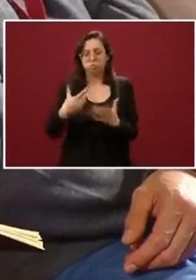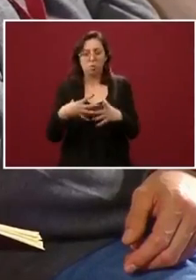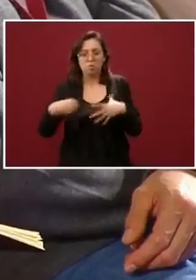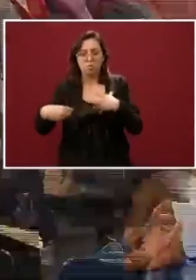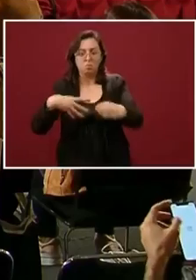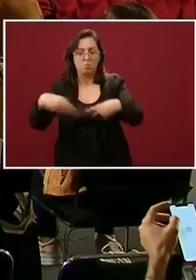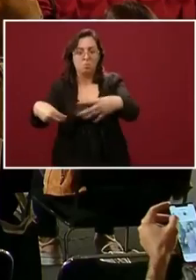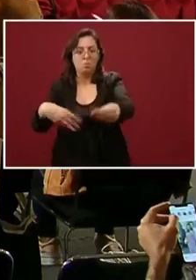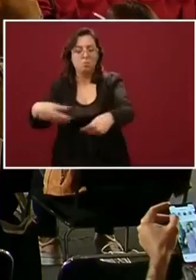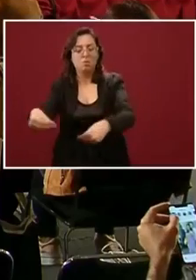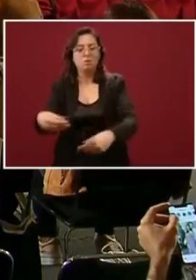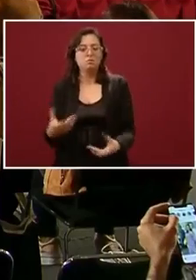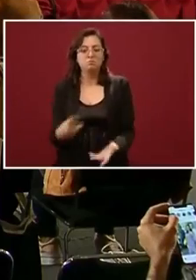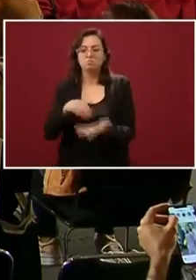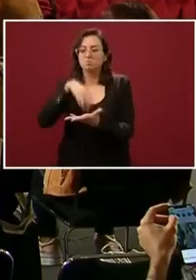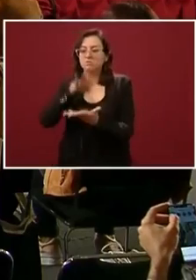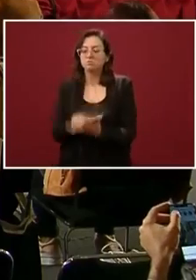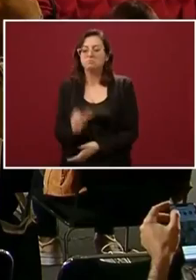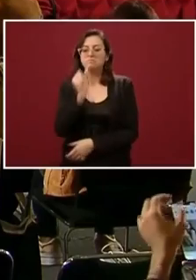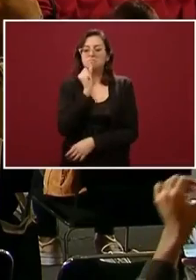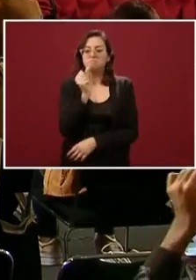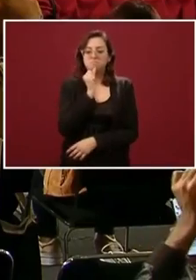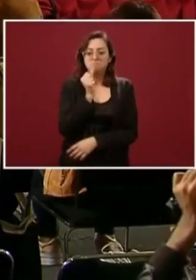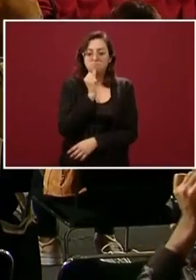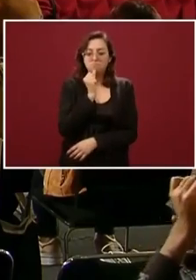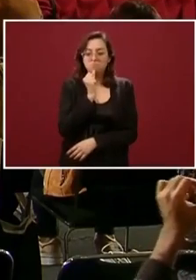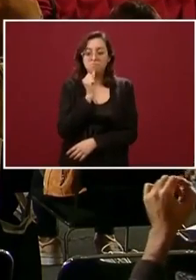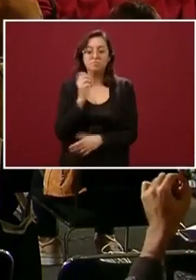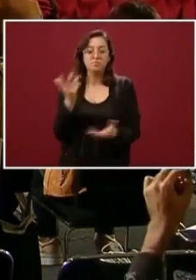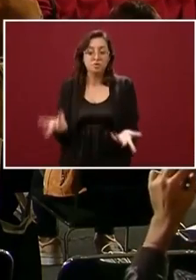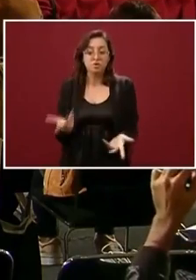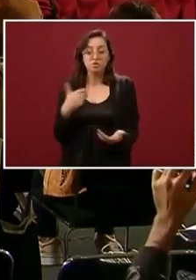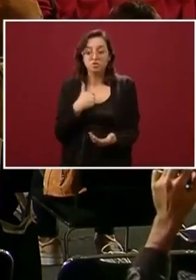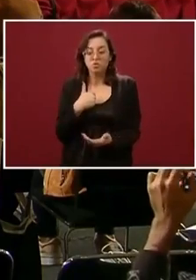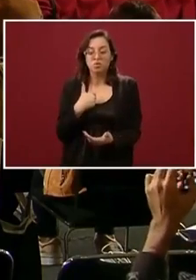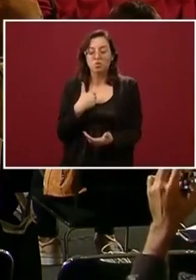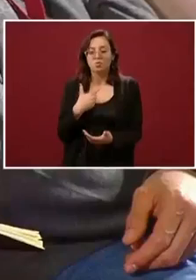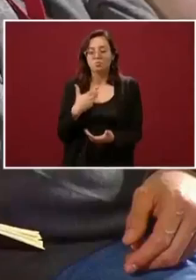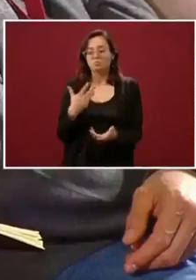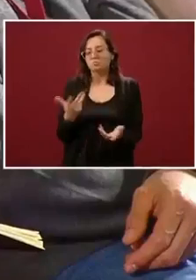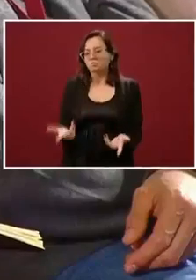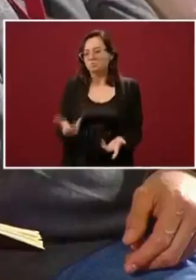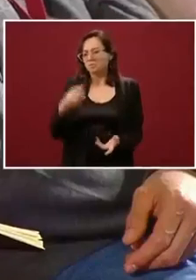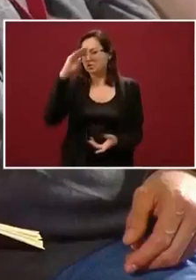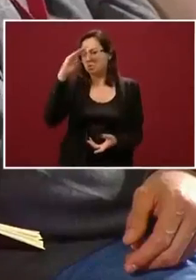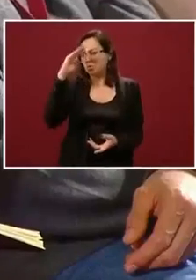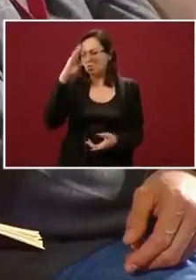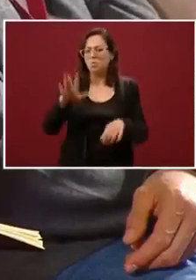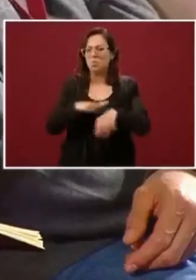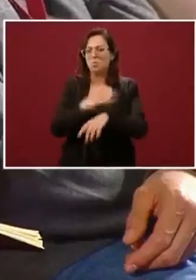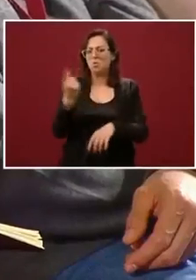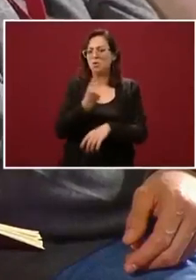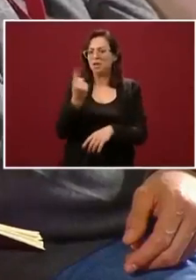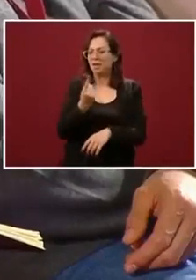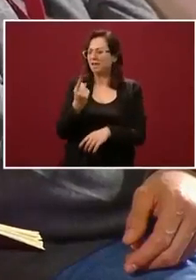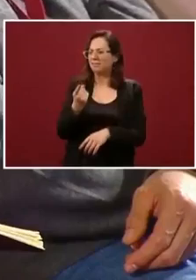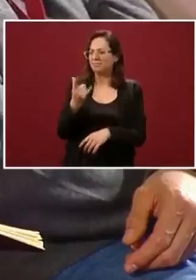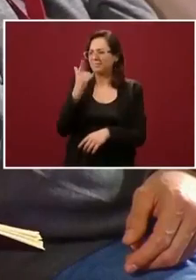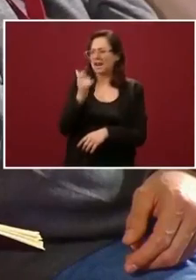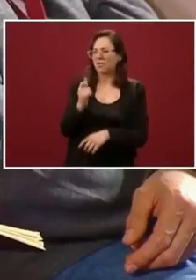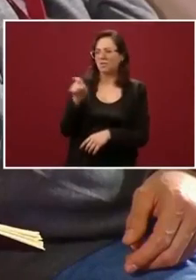caso comunitario que no estaba registrado y por lo tanto quisiera yo entender cuál es la razón de que no supiéramos o que en su registro